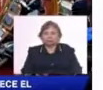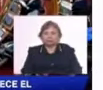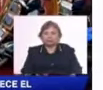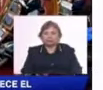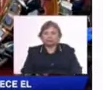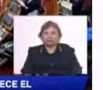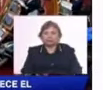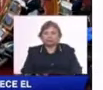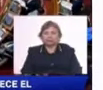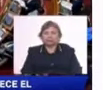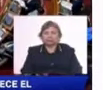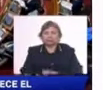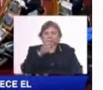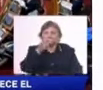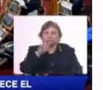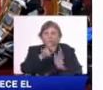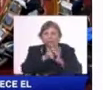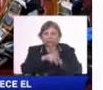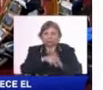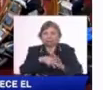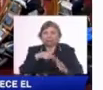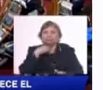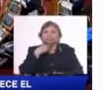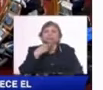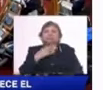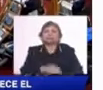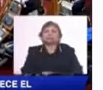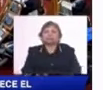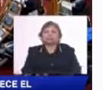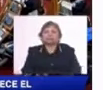Adelante, congresista, tres minutos como portavoz. Gracias,